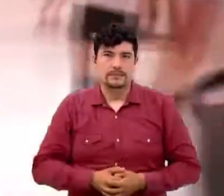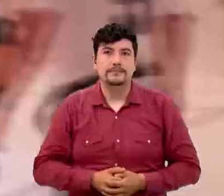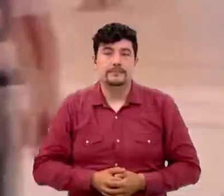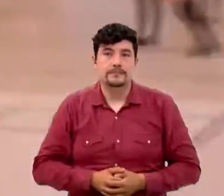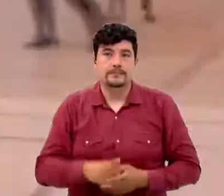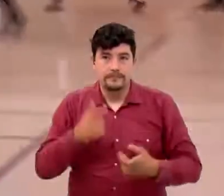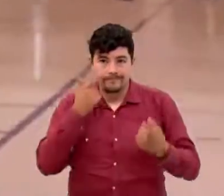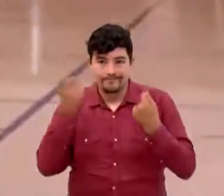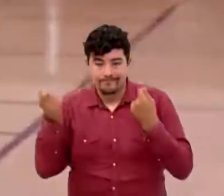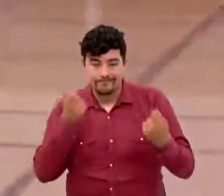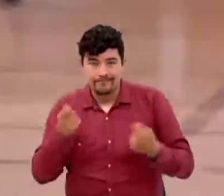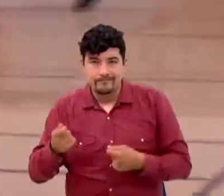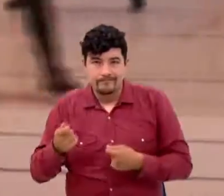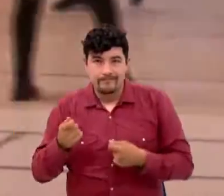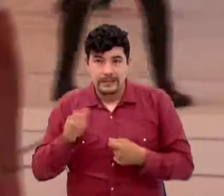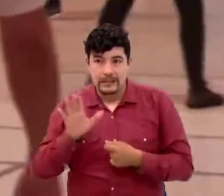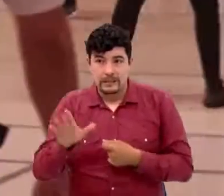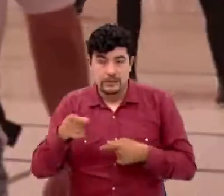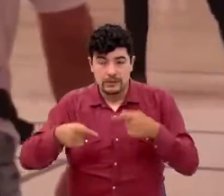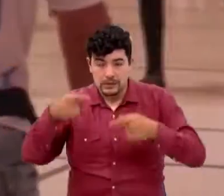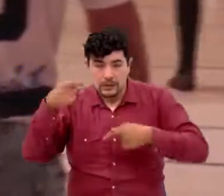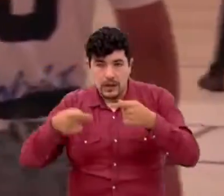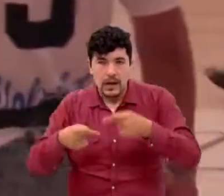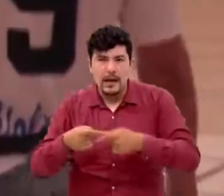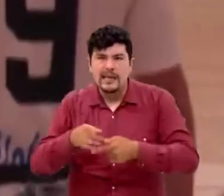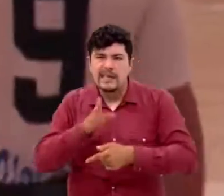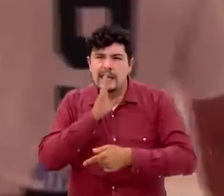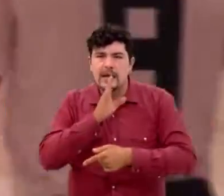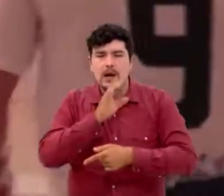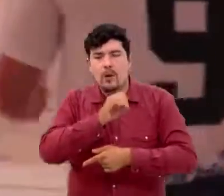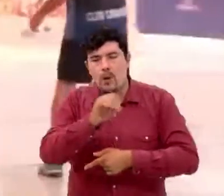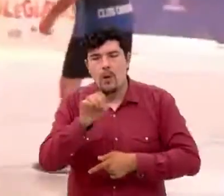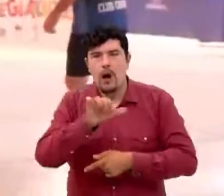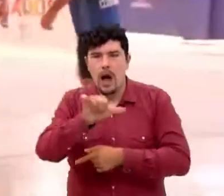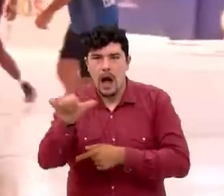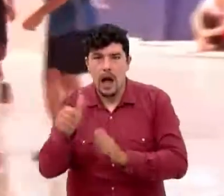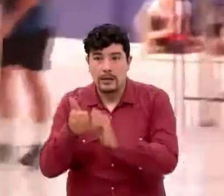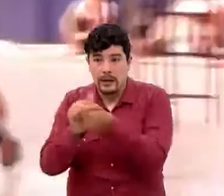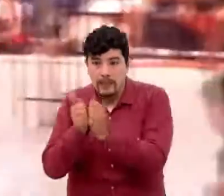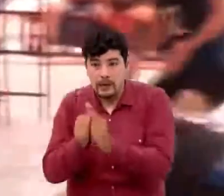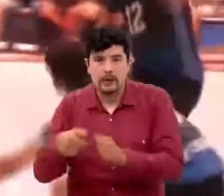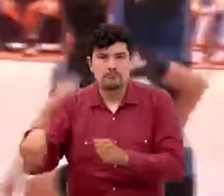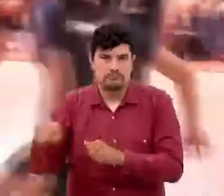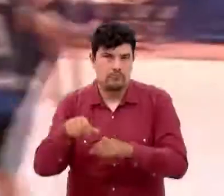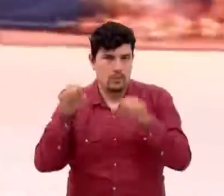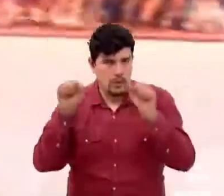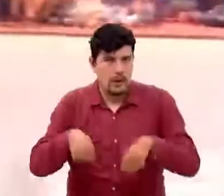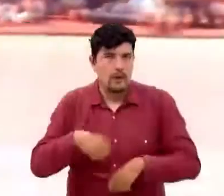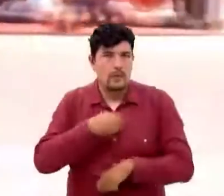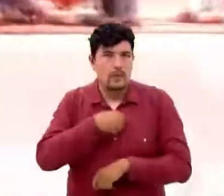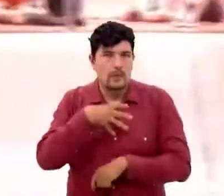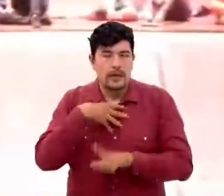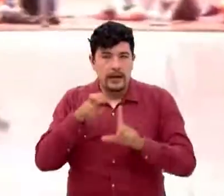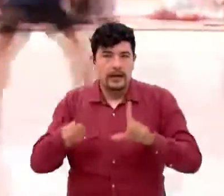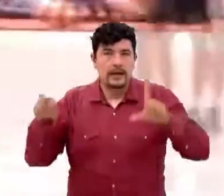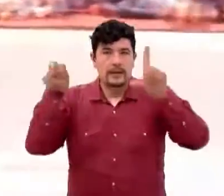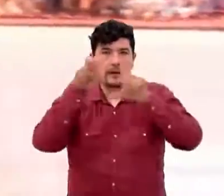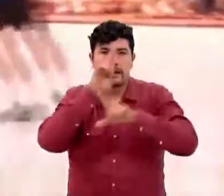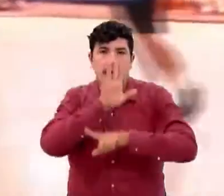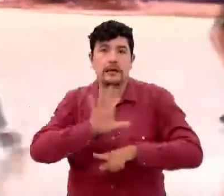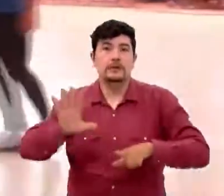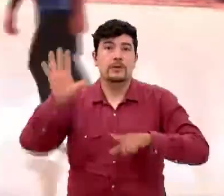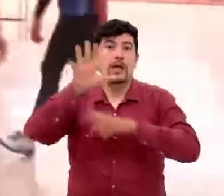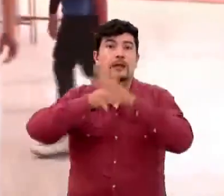tipo de competencias se busca también que los y las deportistas tengan cada vez más oportunidad de escalar a nivel nacional y, por qué no, a